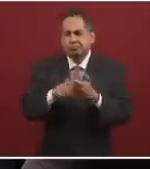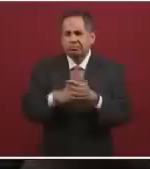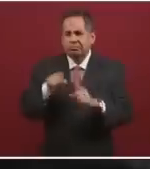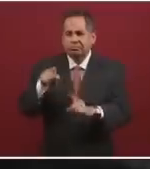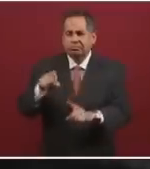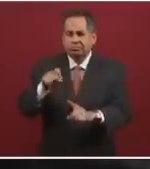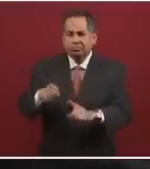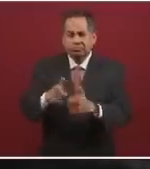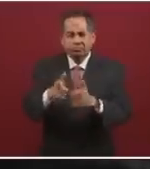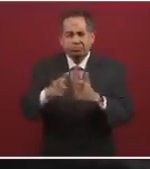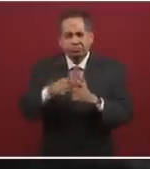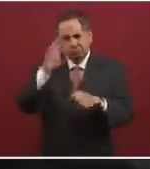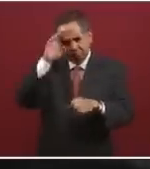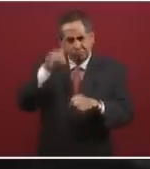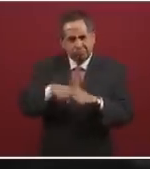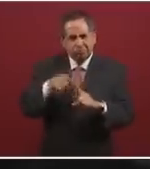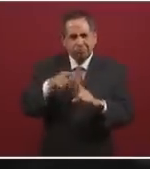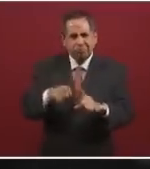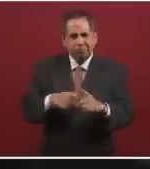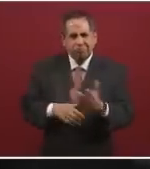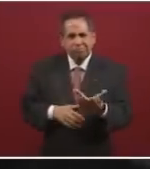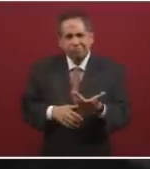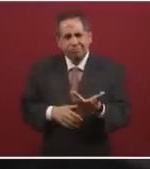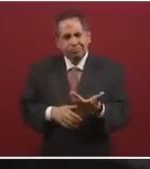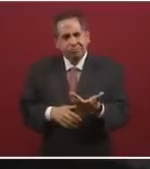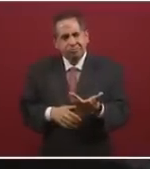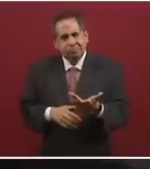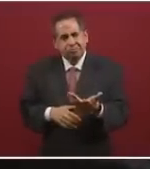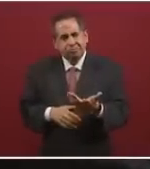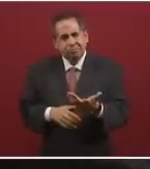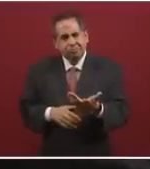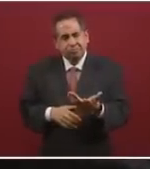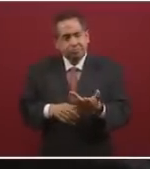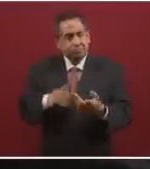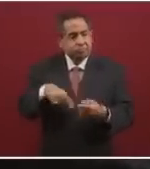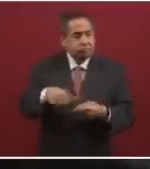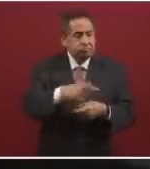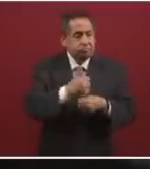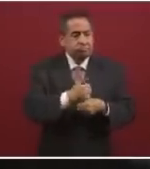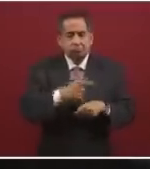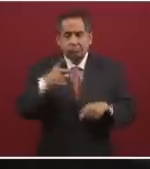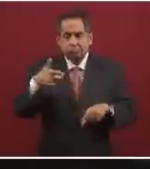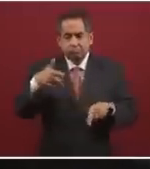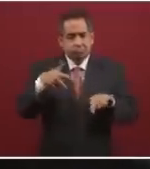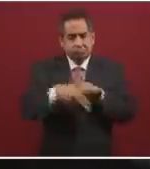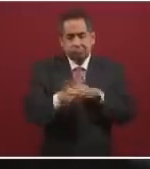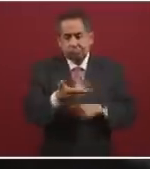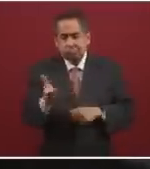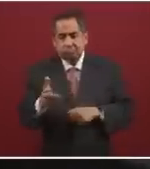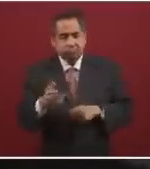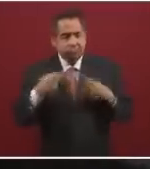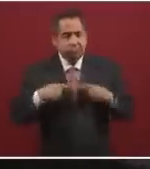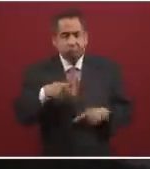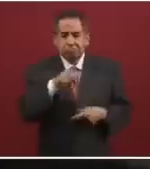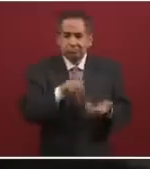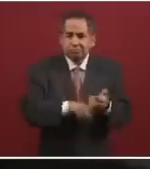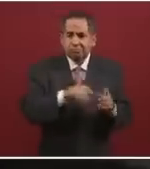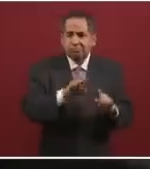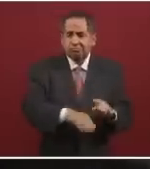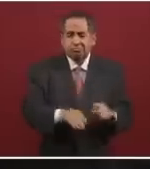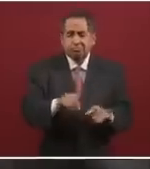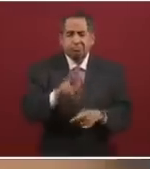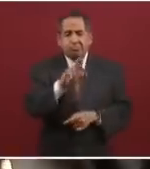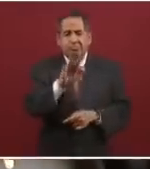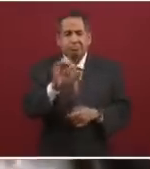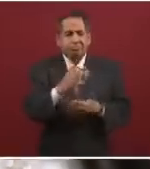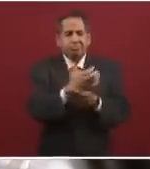En el caso de este sector cultura, presidente, los que sufrieron las consecuencias de este recorte pues fueron personas, por ejemplo, de honorarios